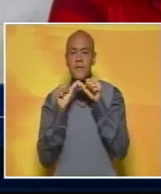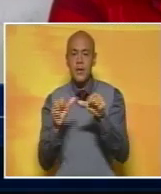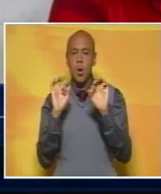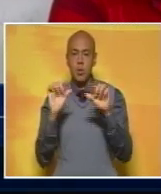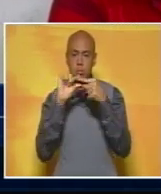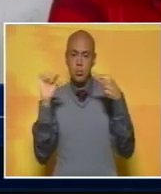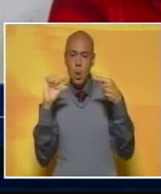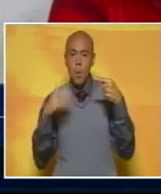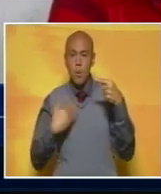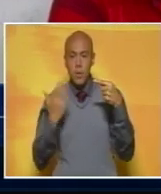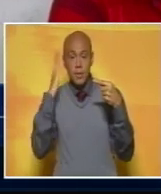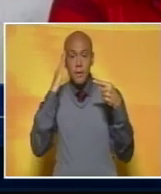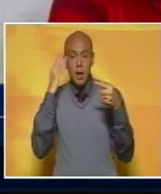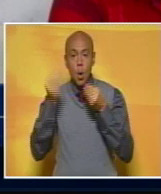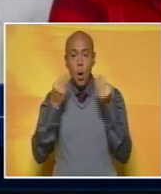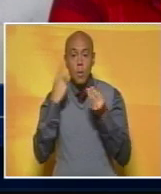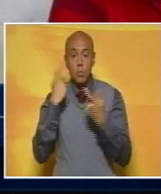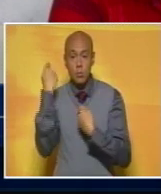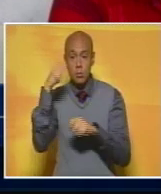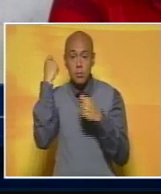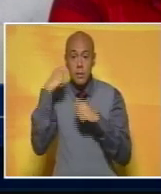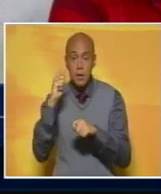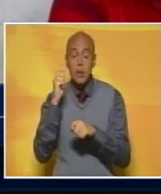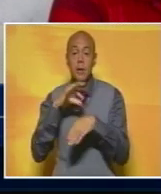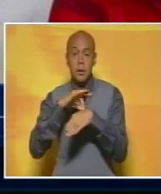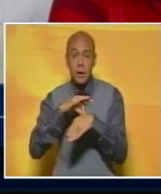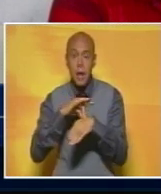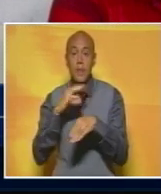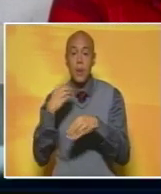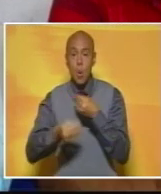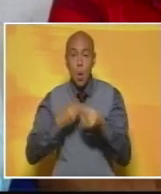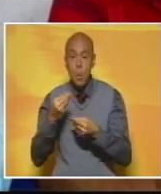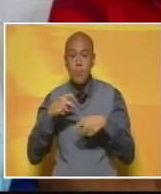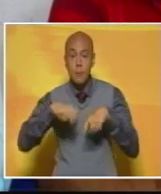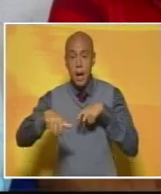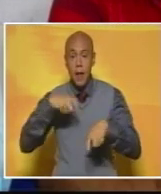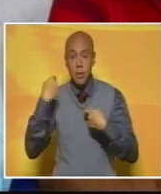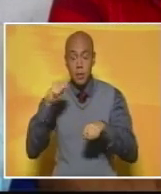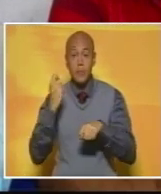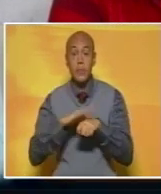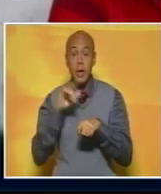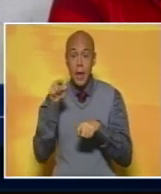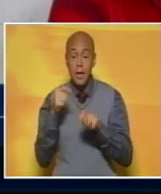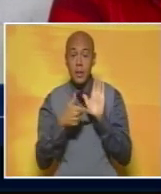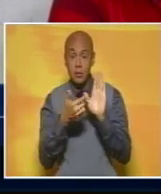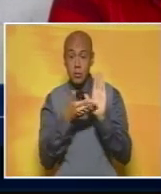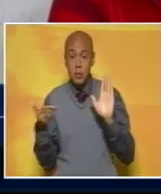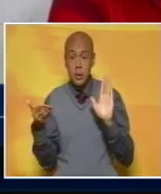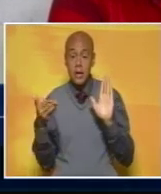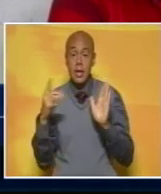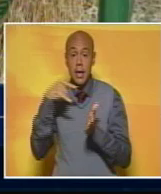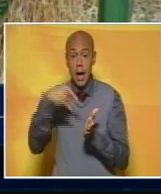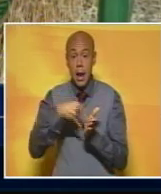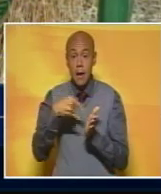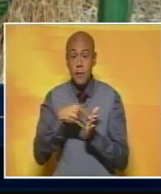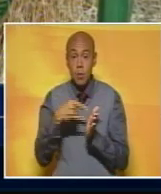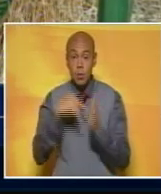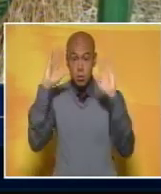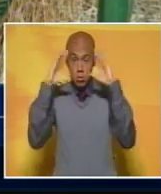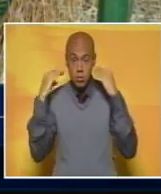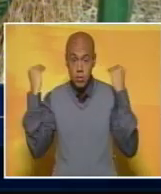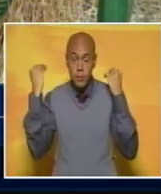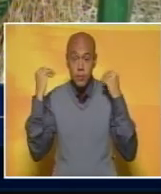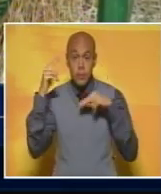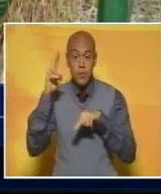qué precio nos atenemos y a cómo podemos salir al mercado. La Feria Nacional del Búfalo Carabobo 2019 será a partir de